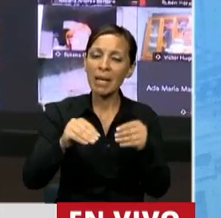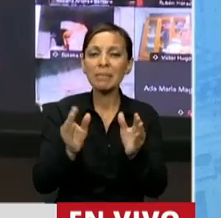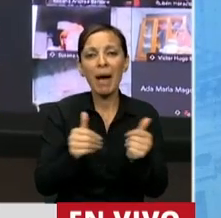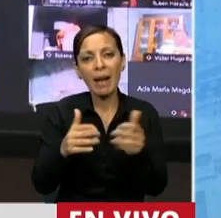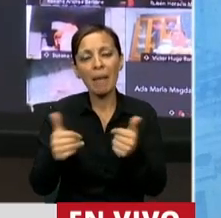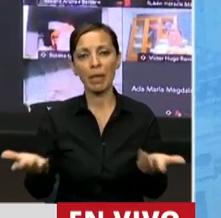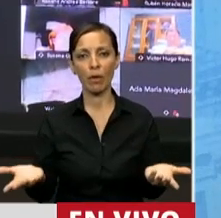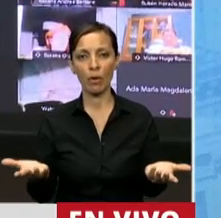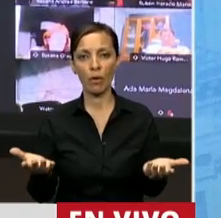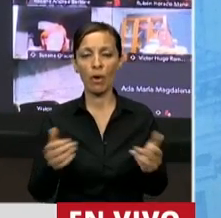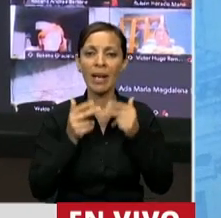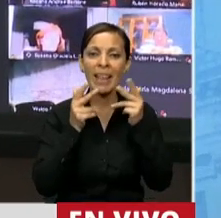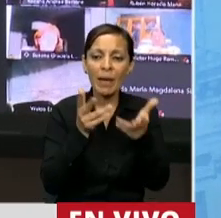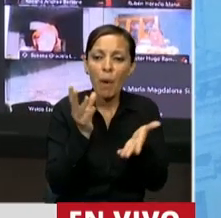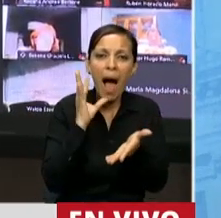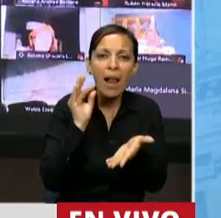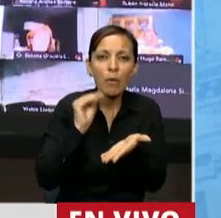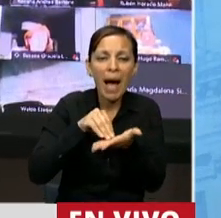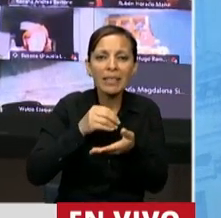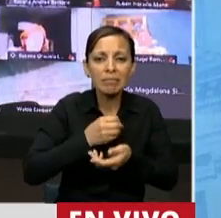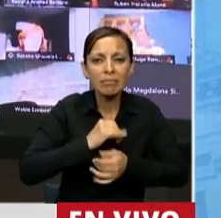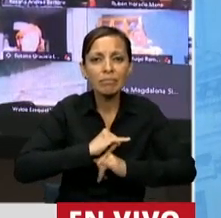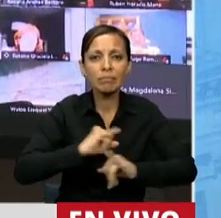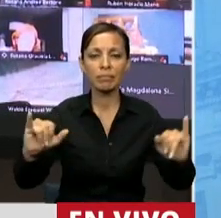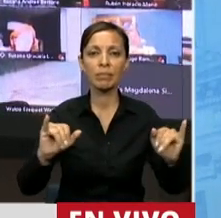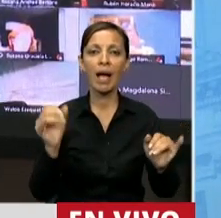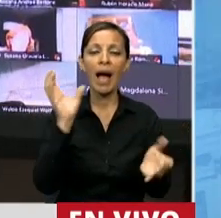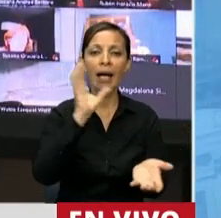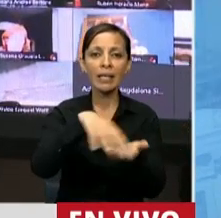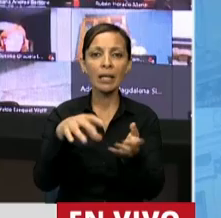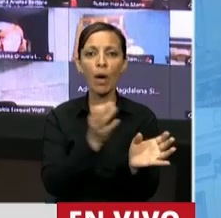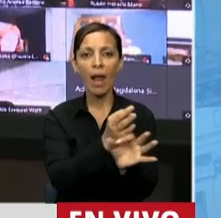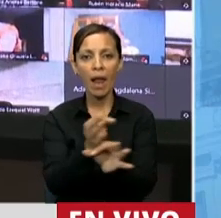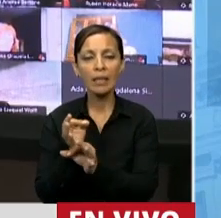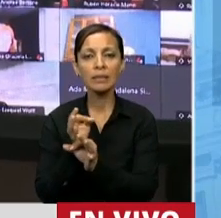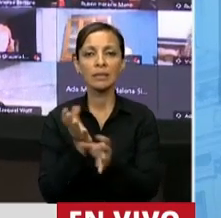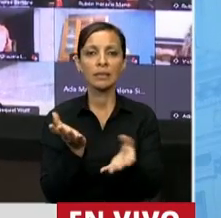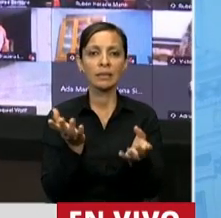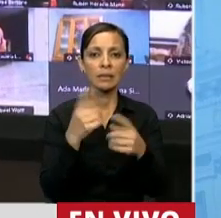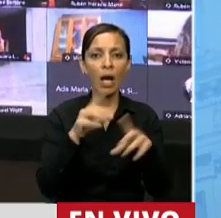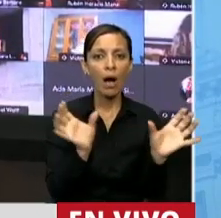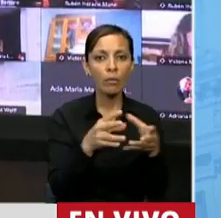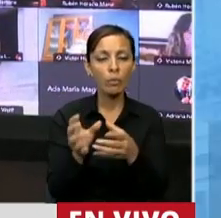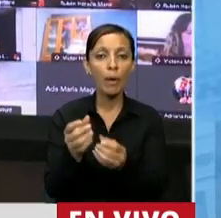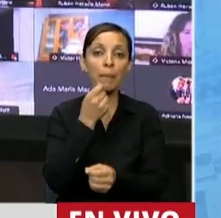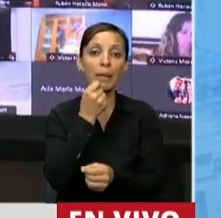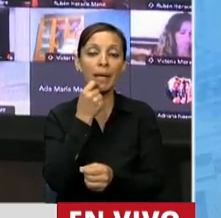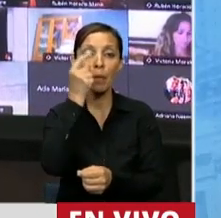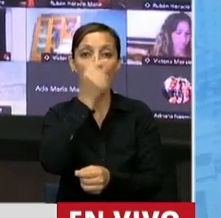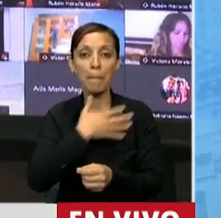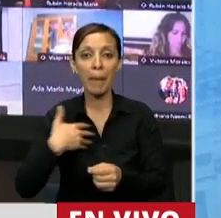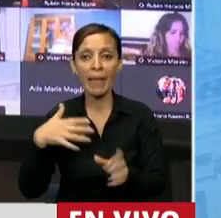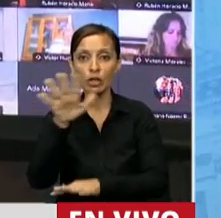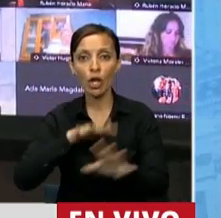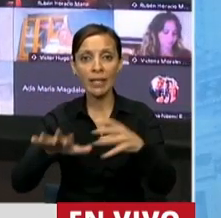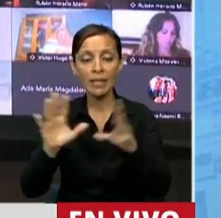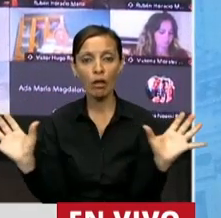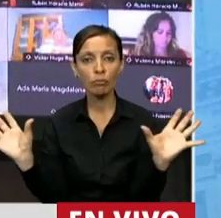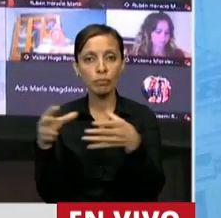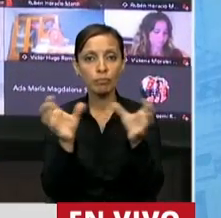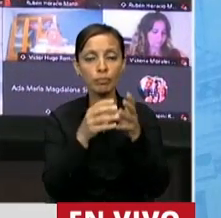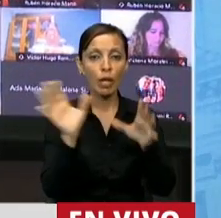rápido, que le digamos algo más a todas esas instituciones que se están agrupando, a, por ejemplo, los padres organizados reunidos en